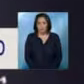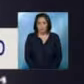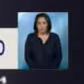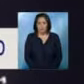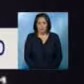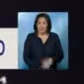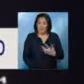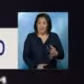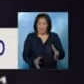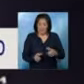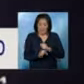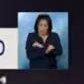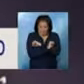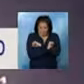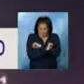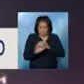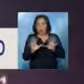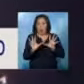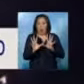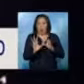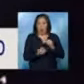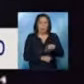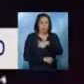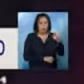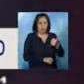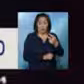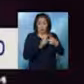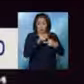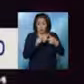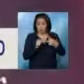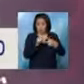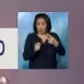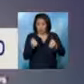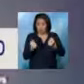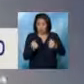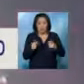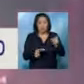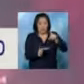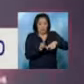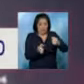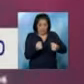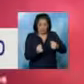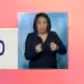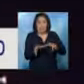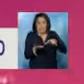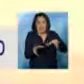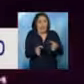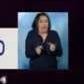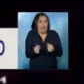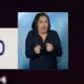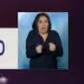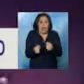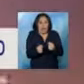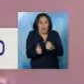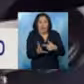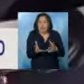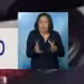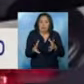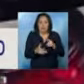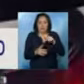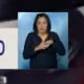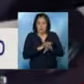La explosión fue inminente. Otros dos vehículos y sus conductores quedaron atrapados tras el impacto en el grifo.